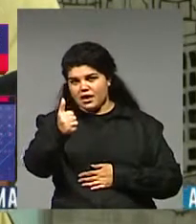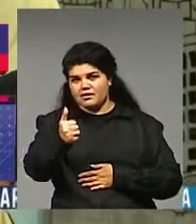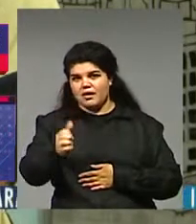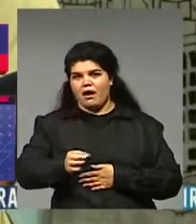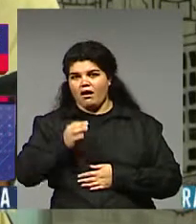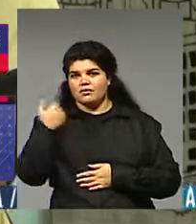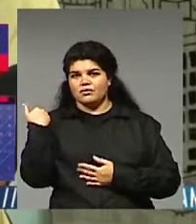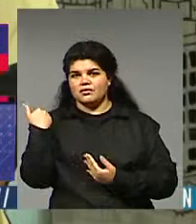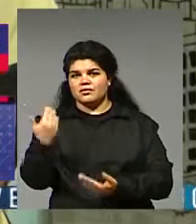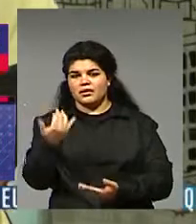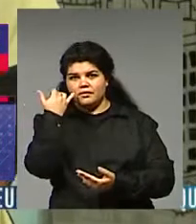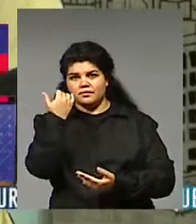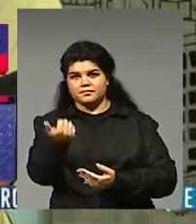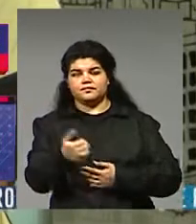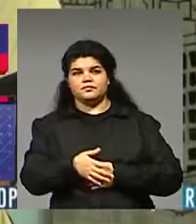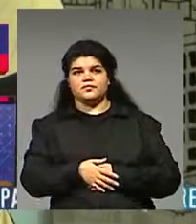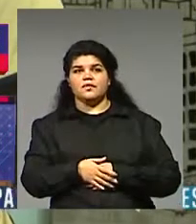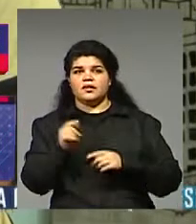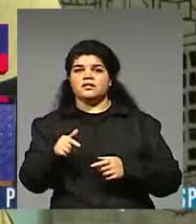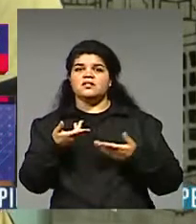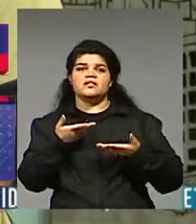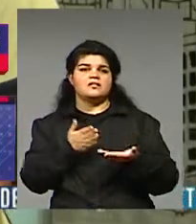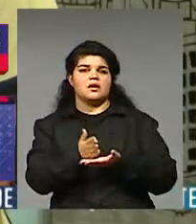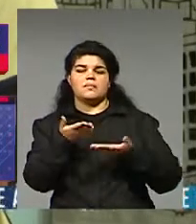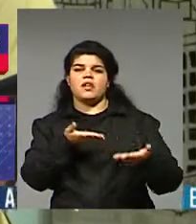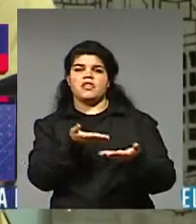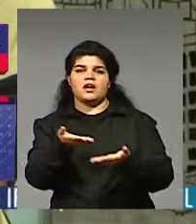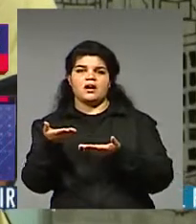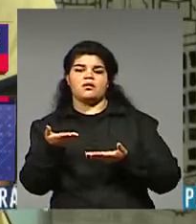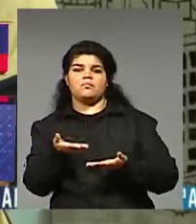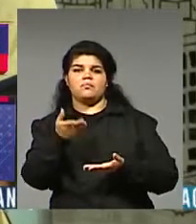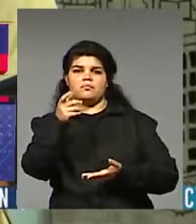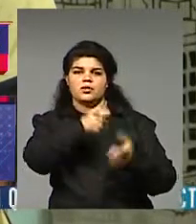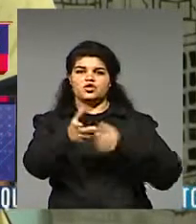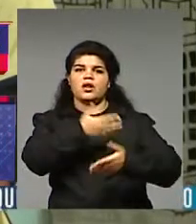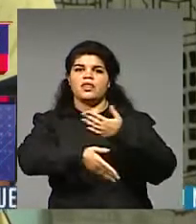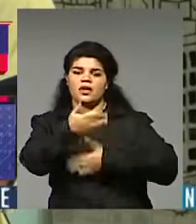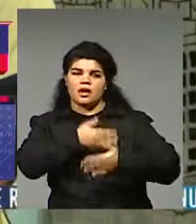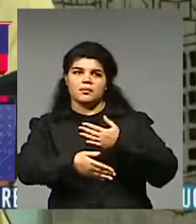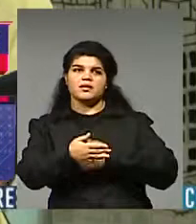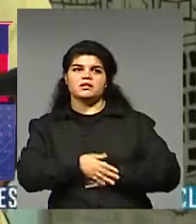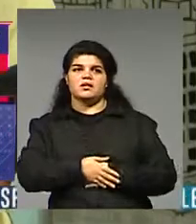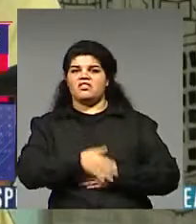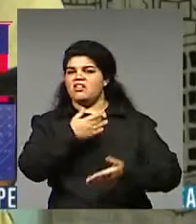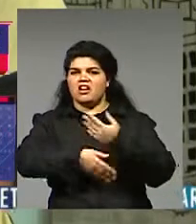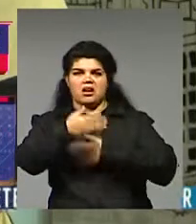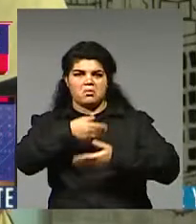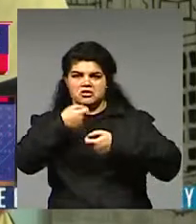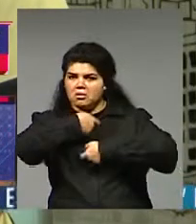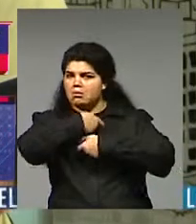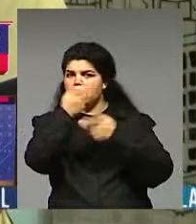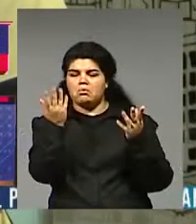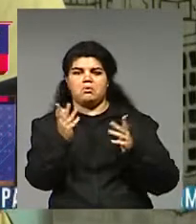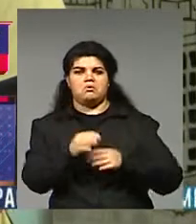llevamos todo este tiempo atendiendo pacientes con discapacidad, cualquier tipo de discapacidad,